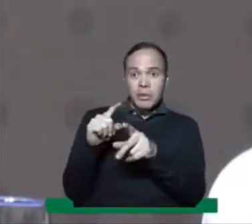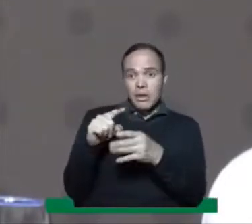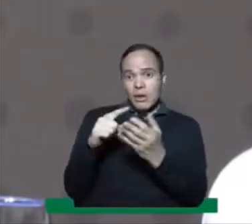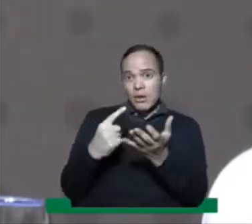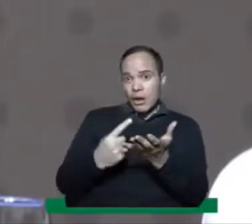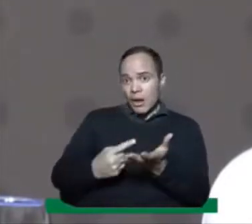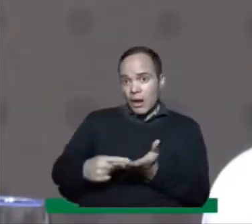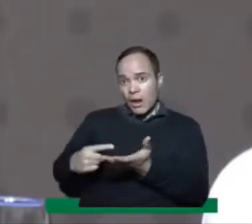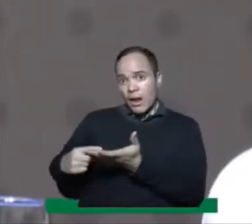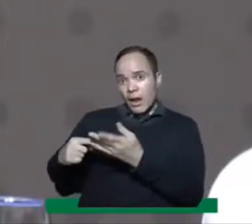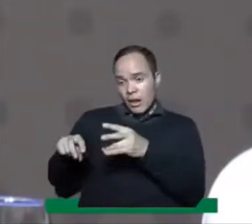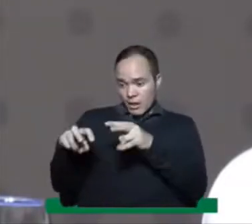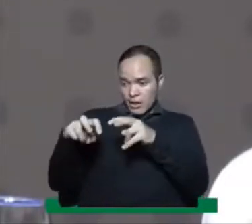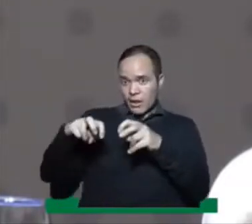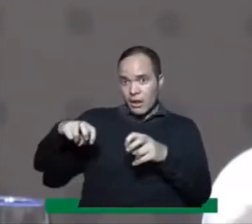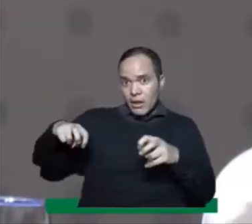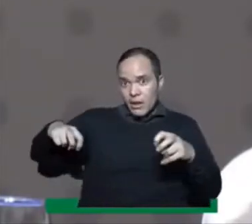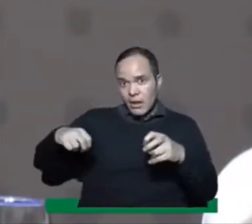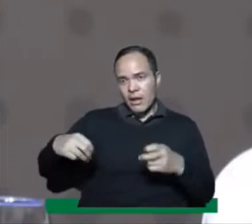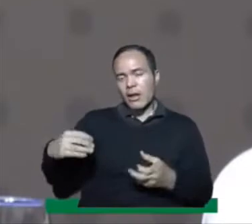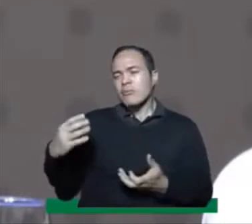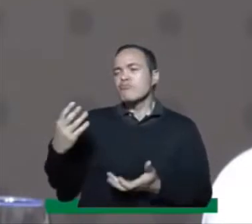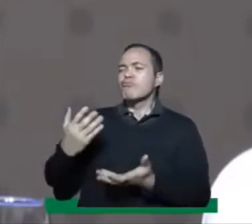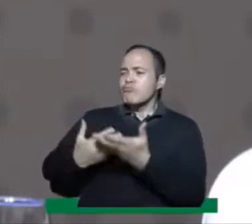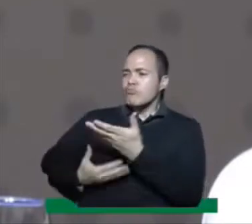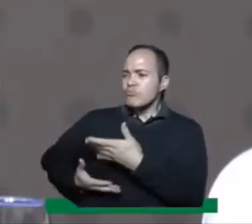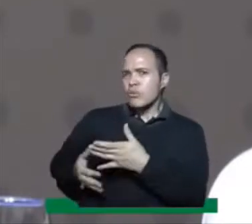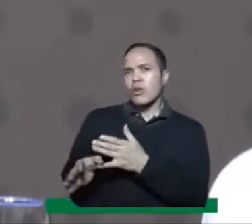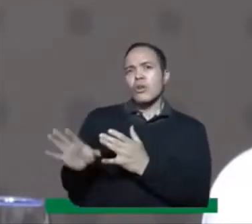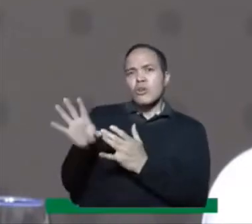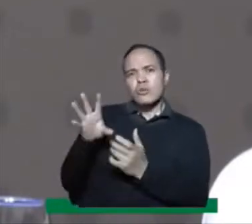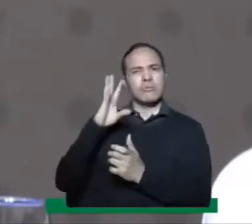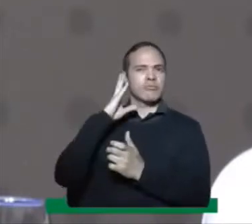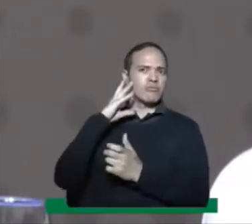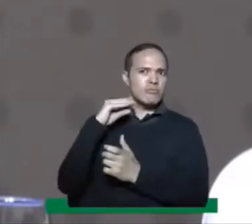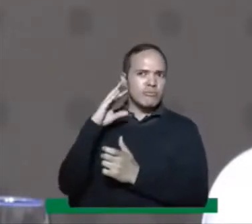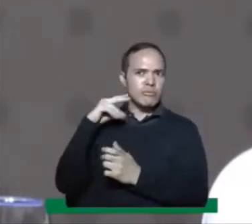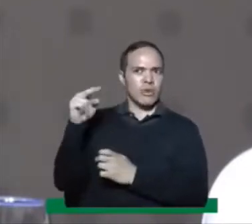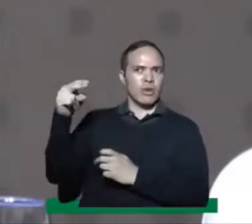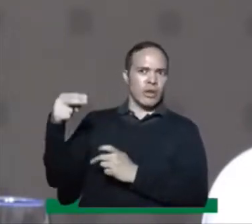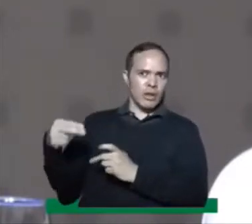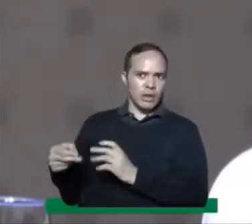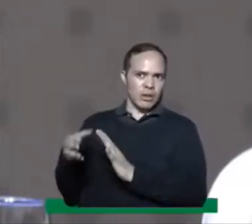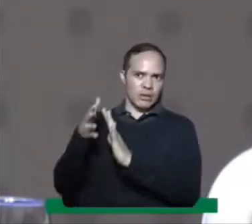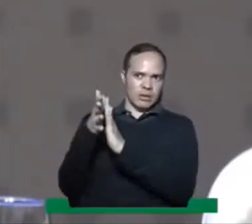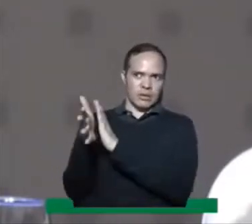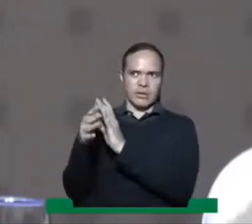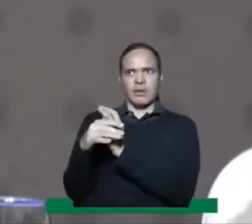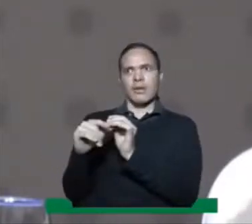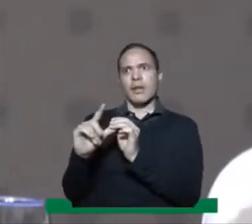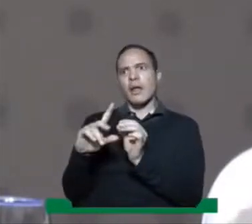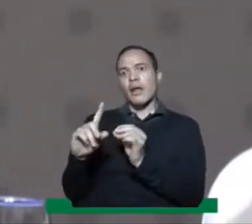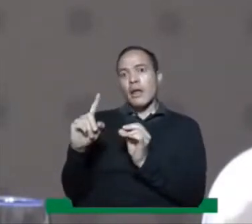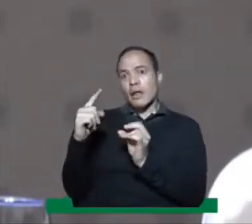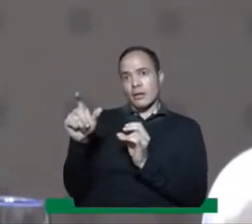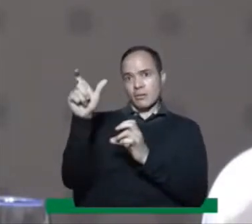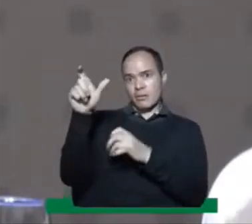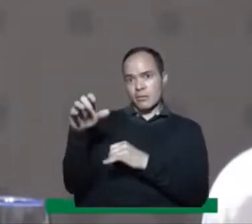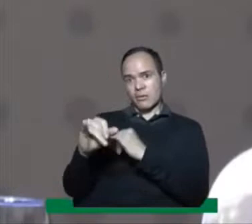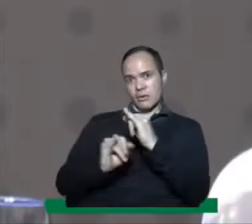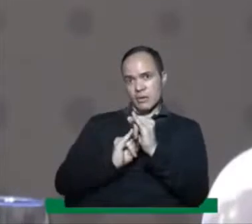ellos nos cuenten un poco más de cada uno de ellos presentó primero nuestra invitada internacional